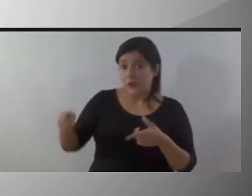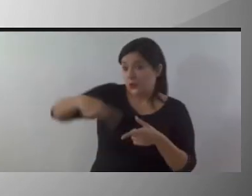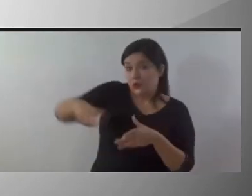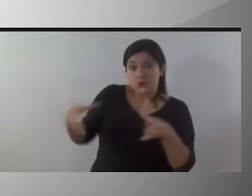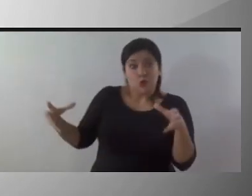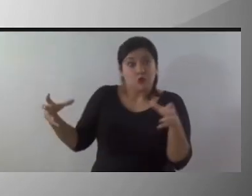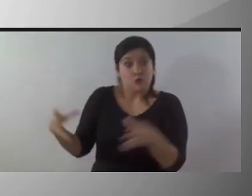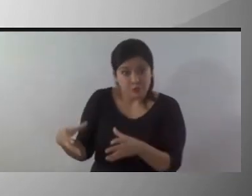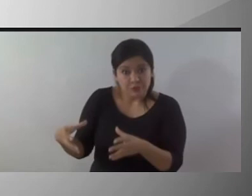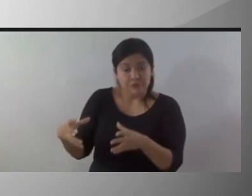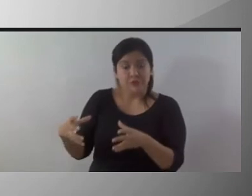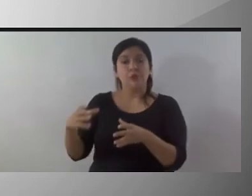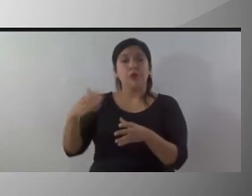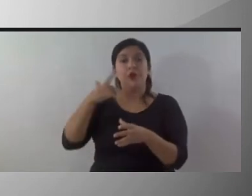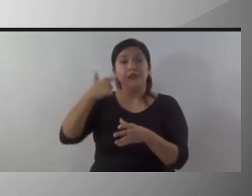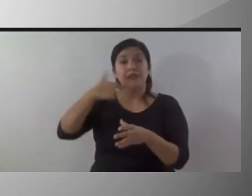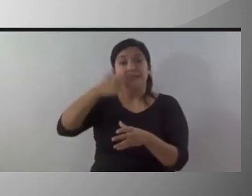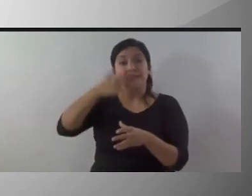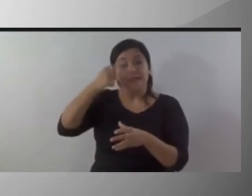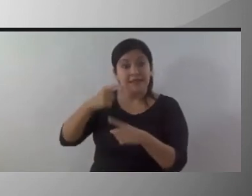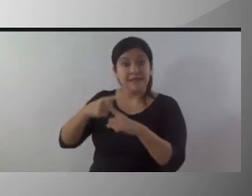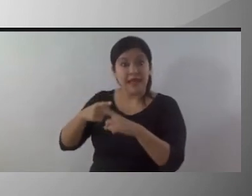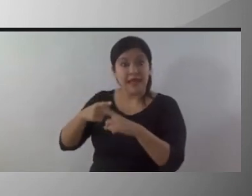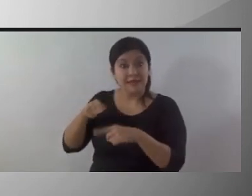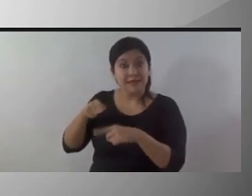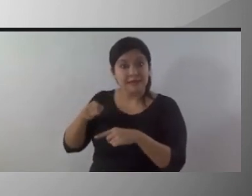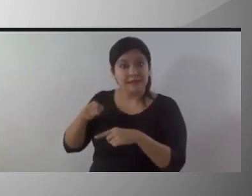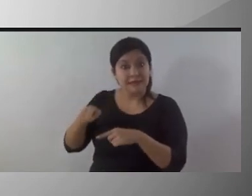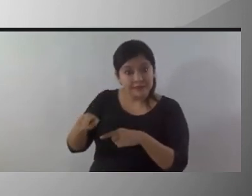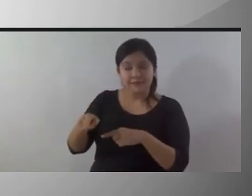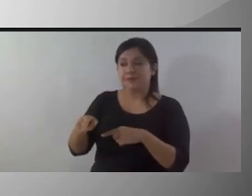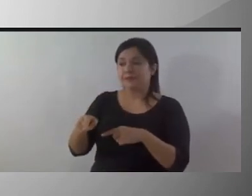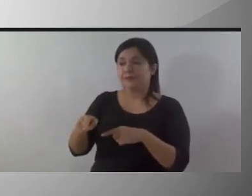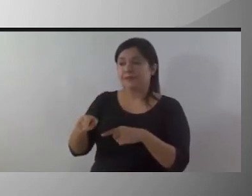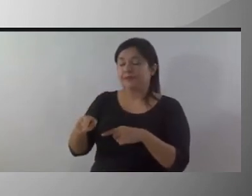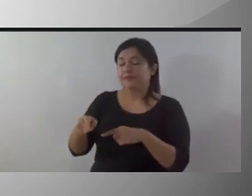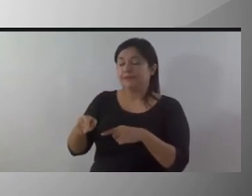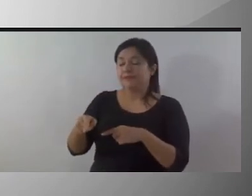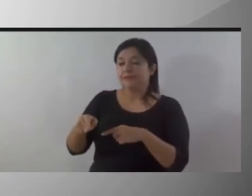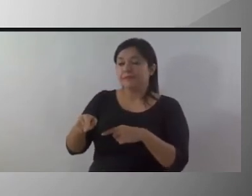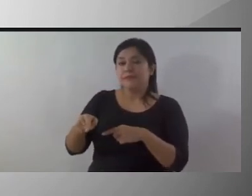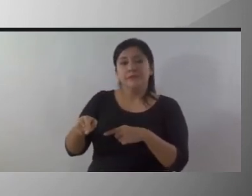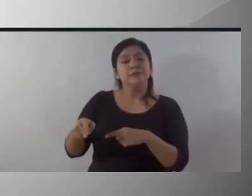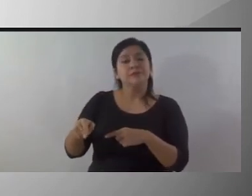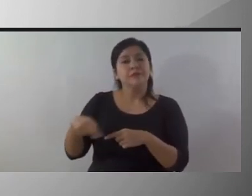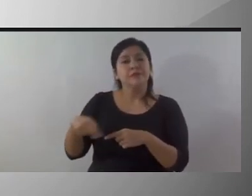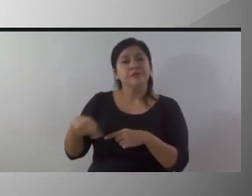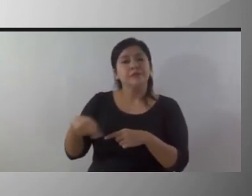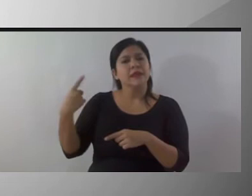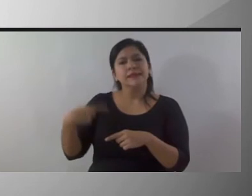algo que pasa continuamente con quienes hacemos activismo intersex es que